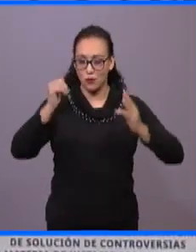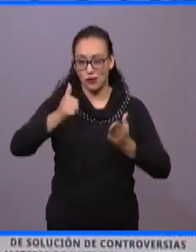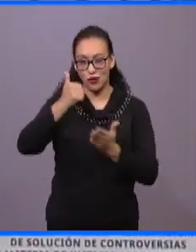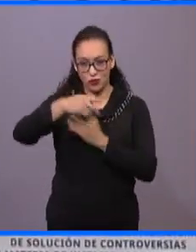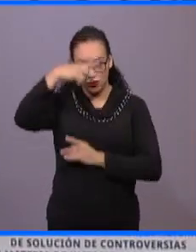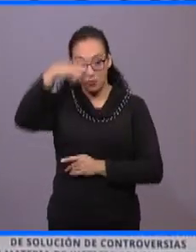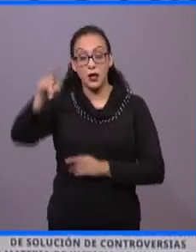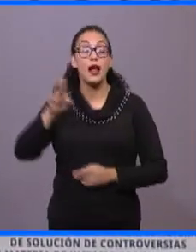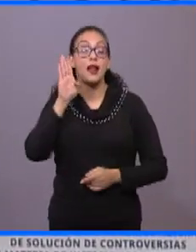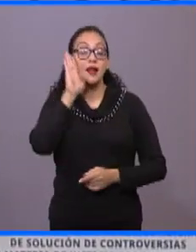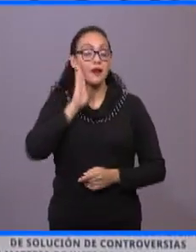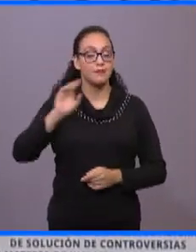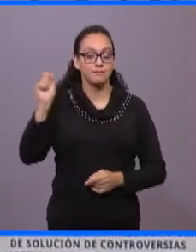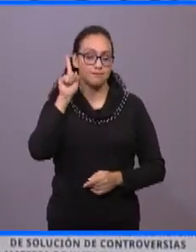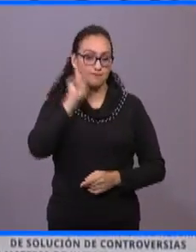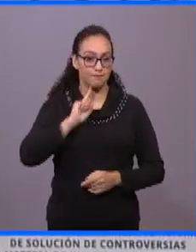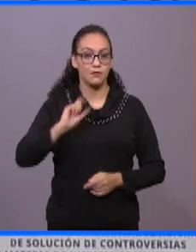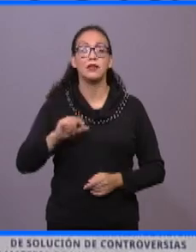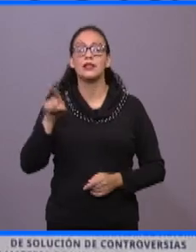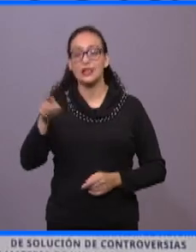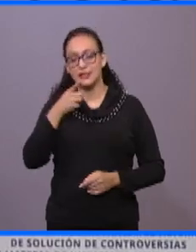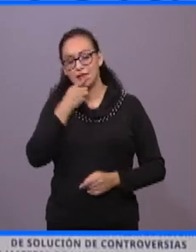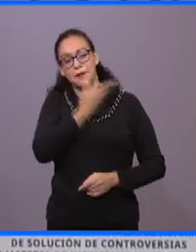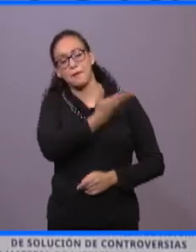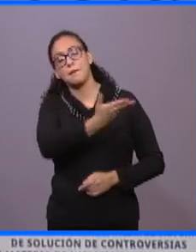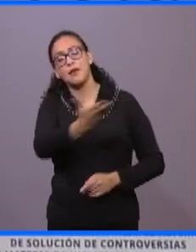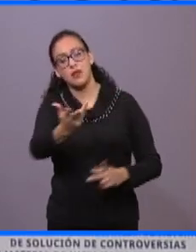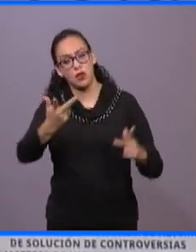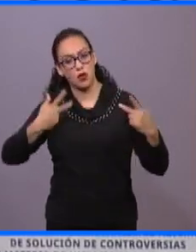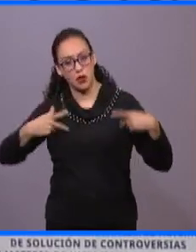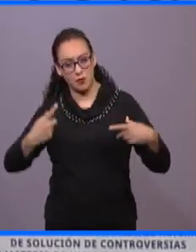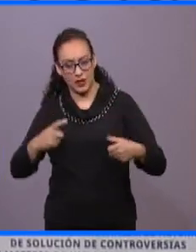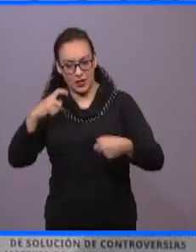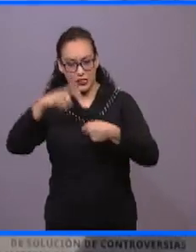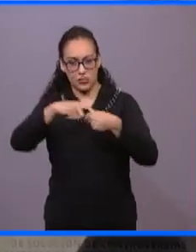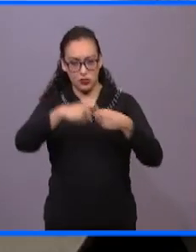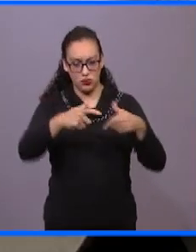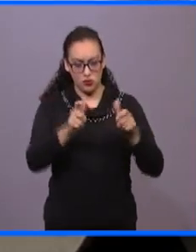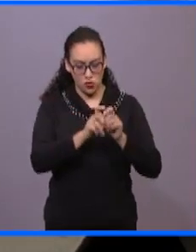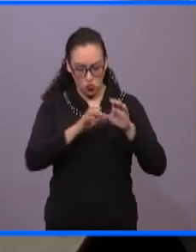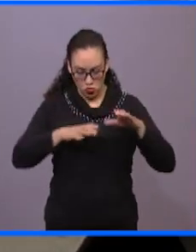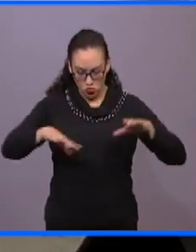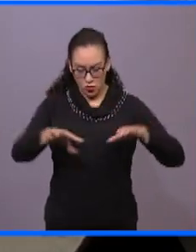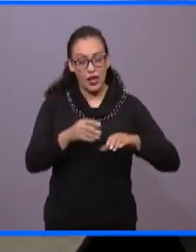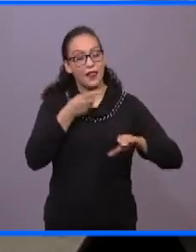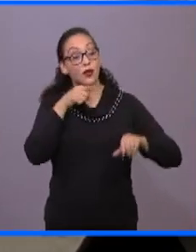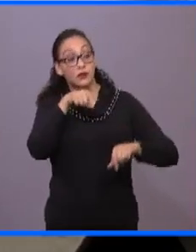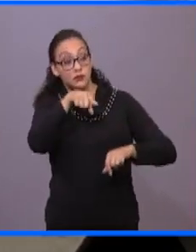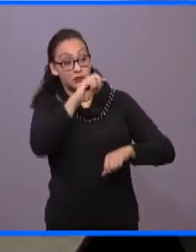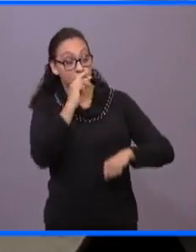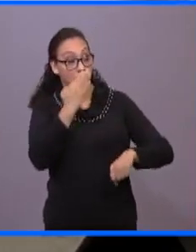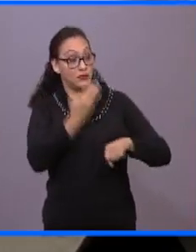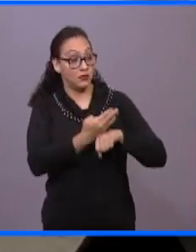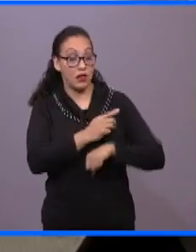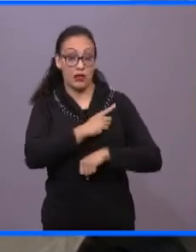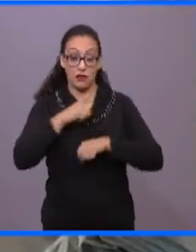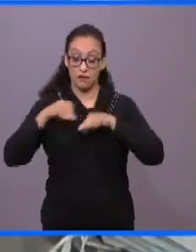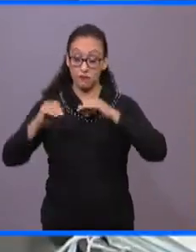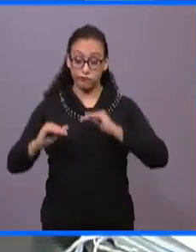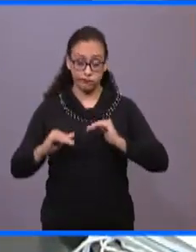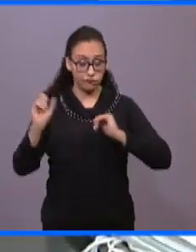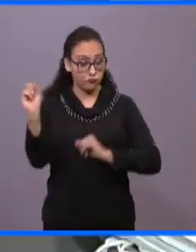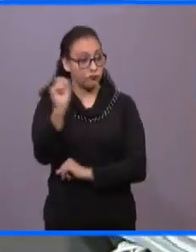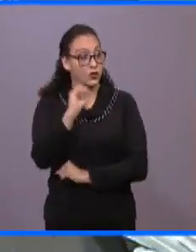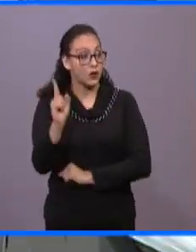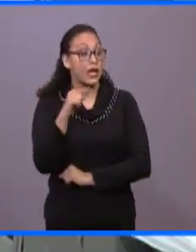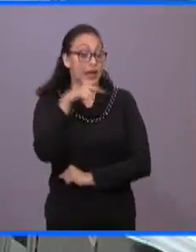la ministra Esquivel Moza pidió a los integrantes del Consejo Nacional asumir los desafíos con altura de miras,